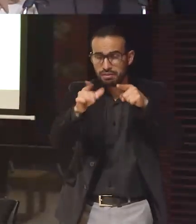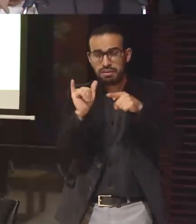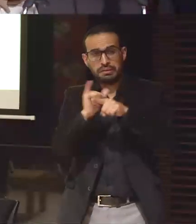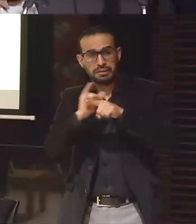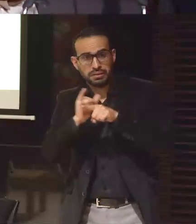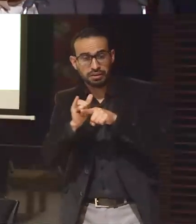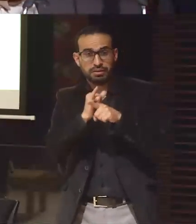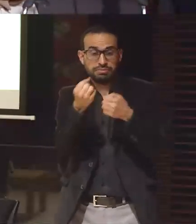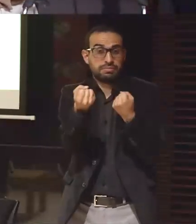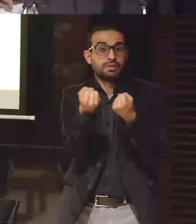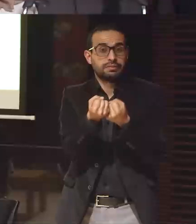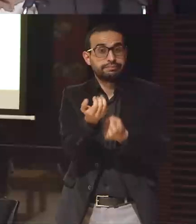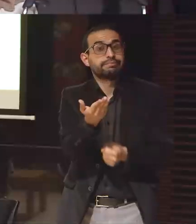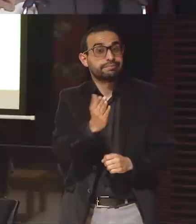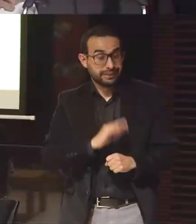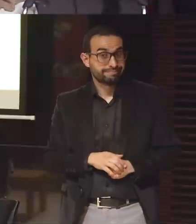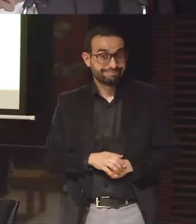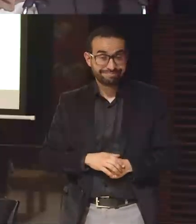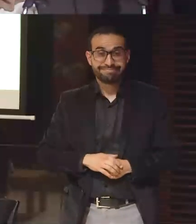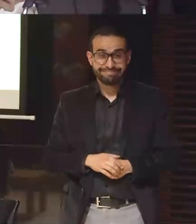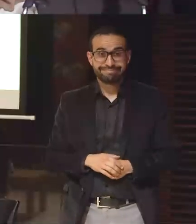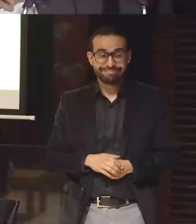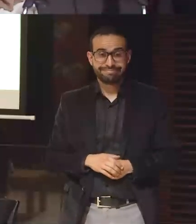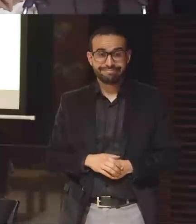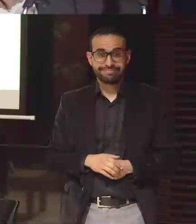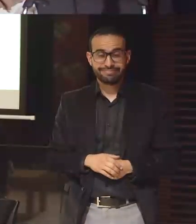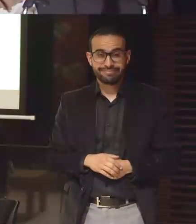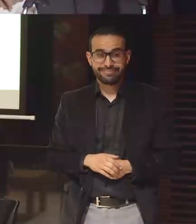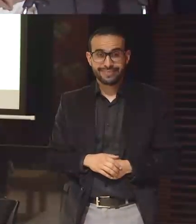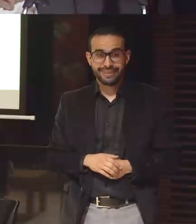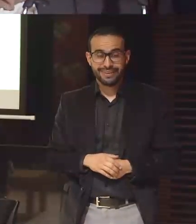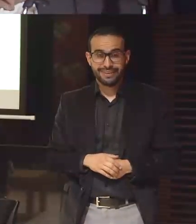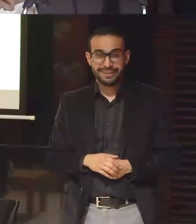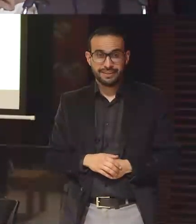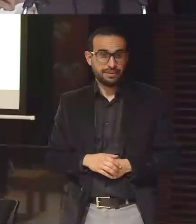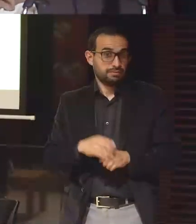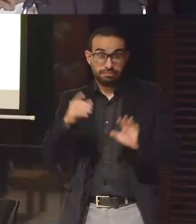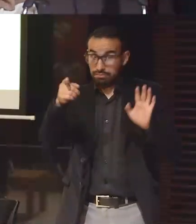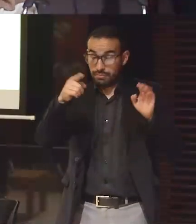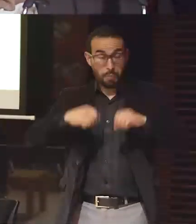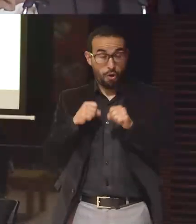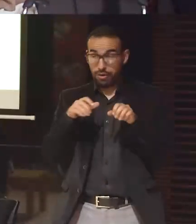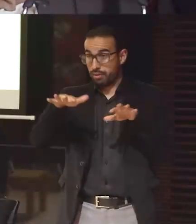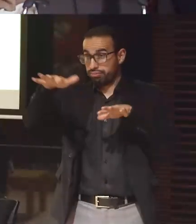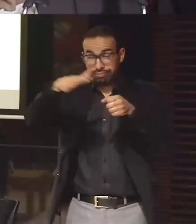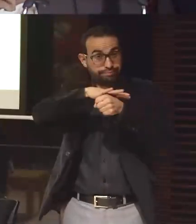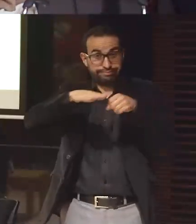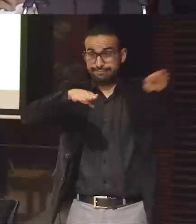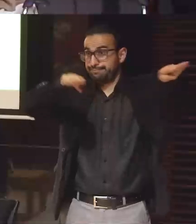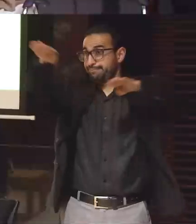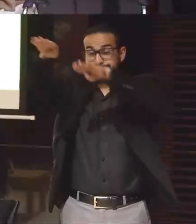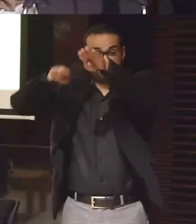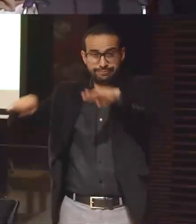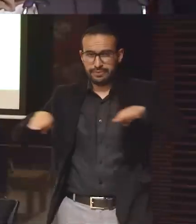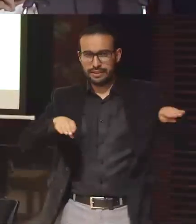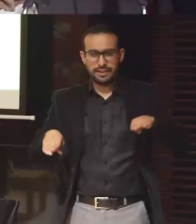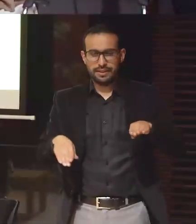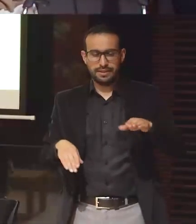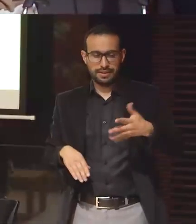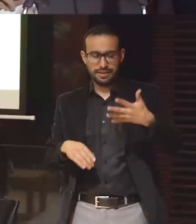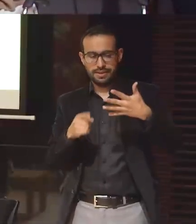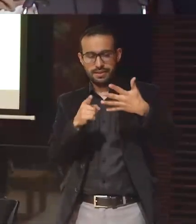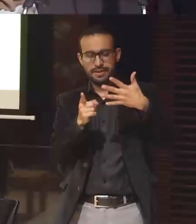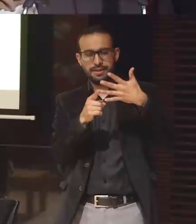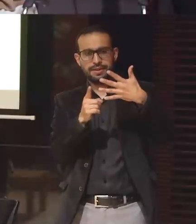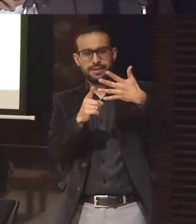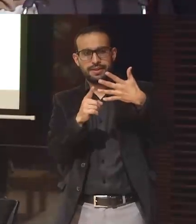ser un catalizador de progreso. Porque llegamos a todos los barrios de Bogotá. El cuarto es lo mejor del privado y